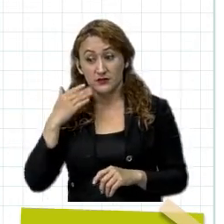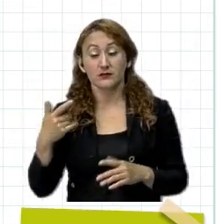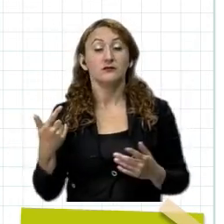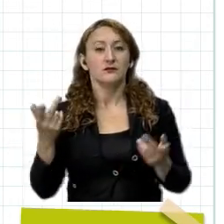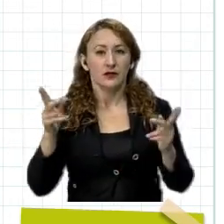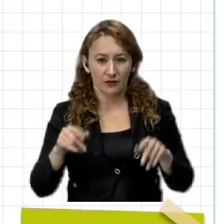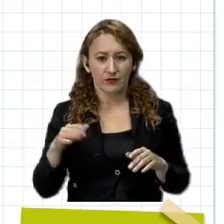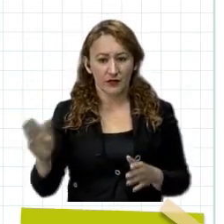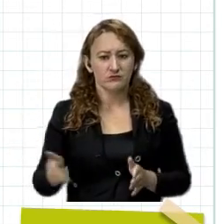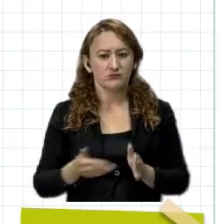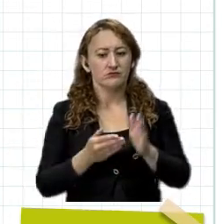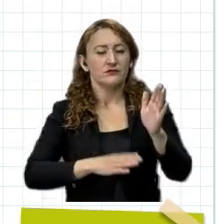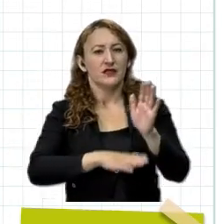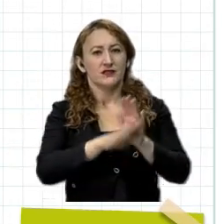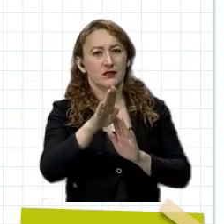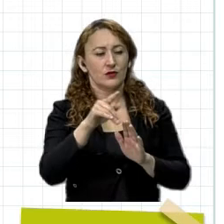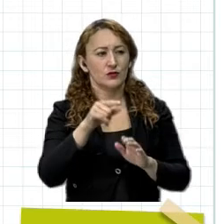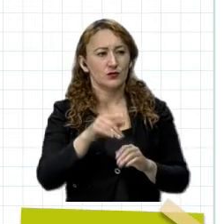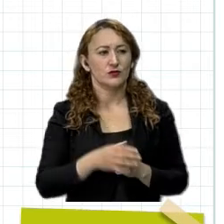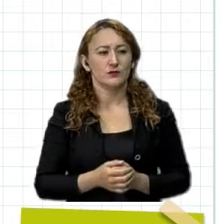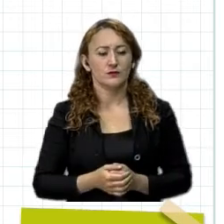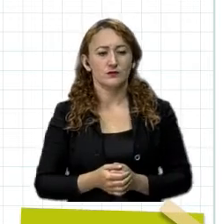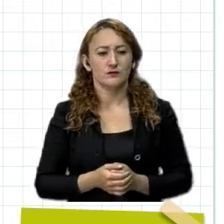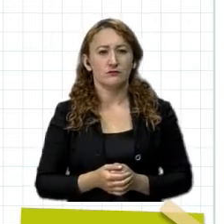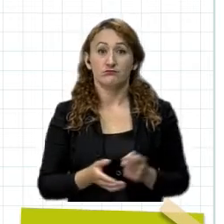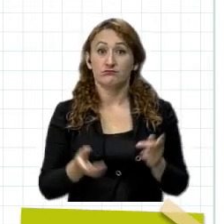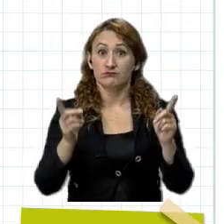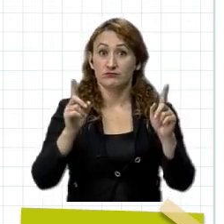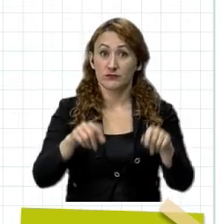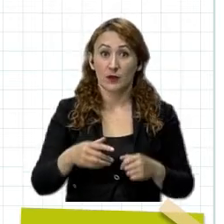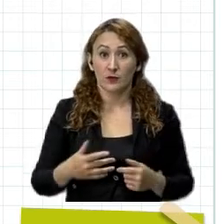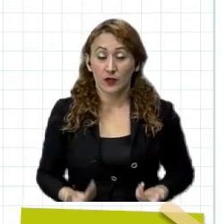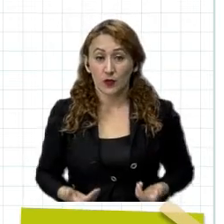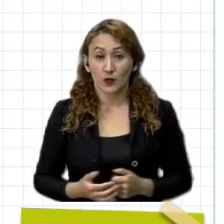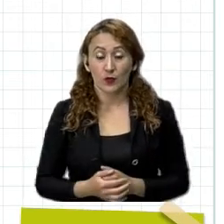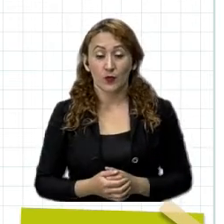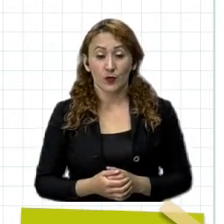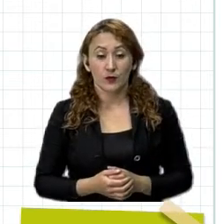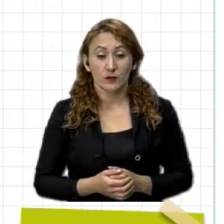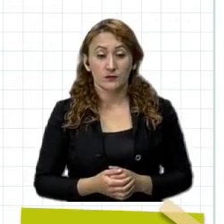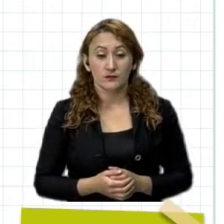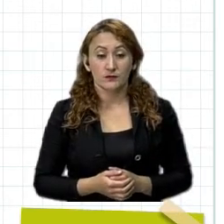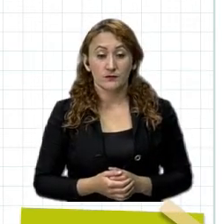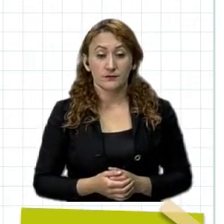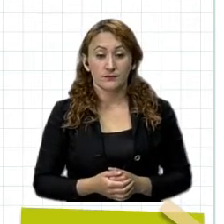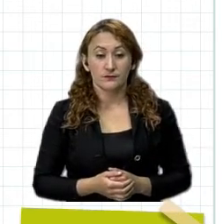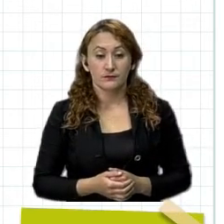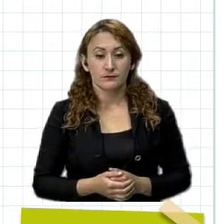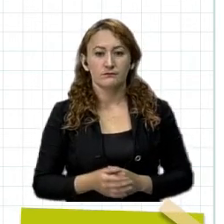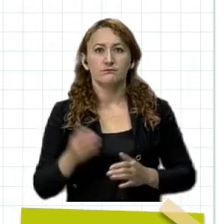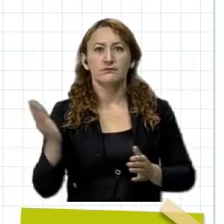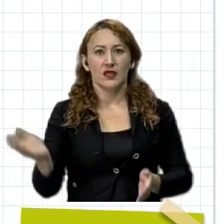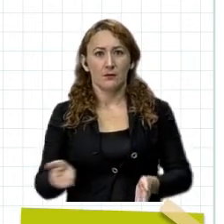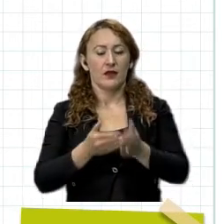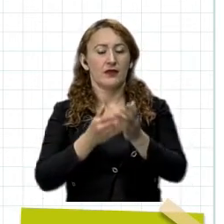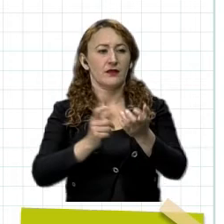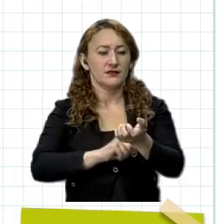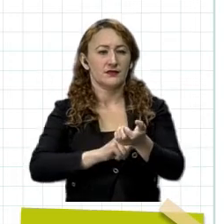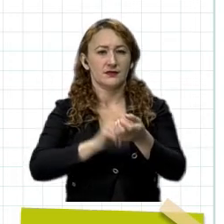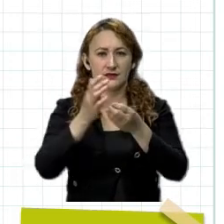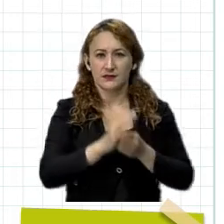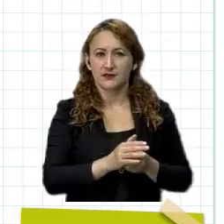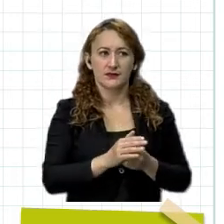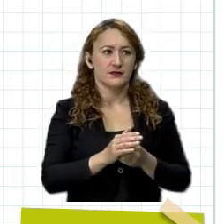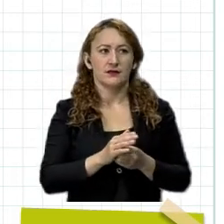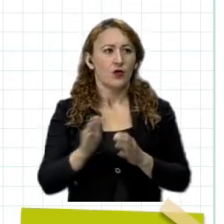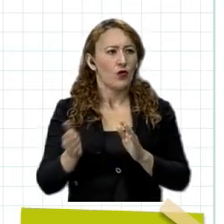desarrollo extractivista y también han acogido, digamos, demandas antirracistas. Con eso quiero